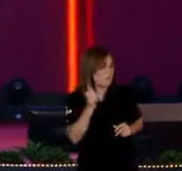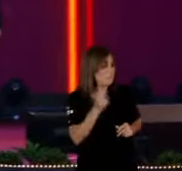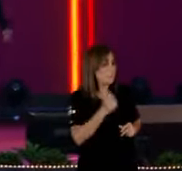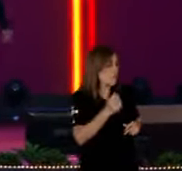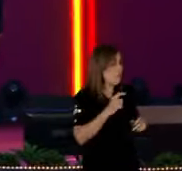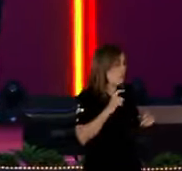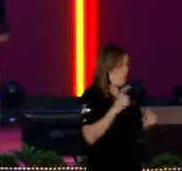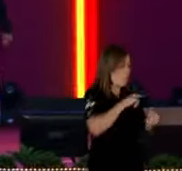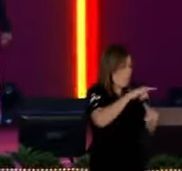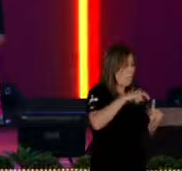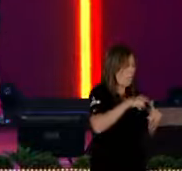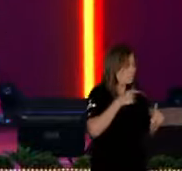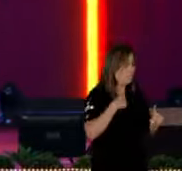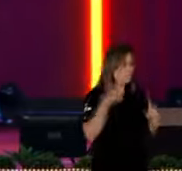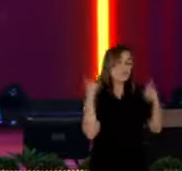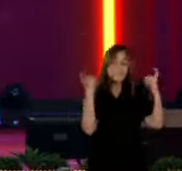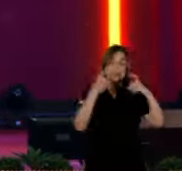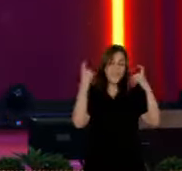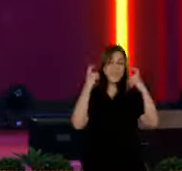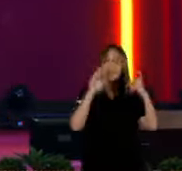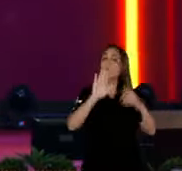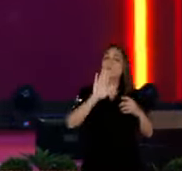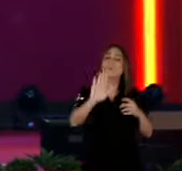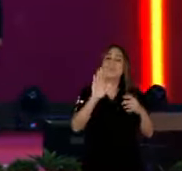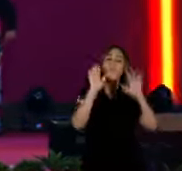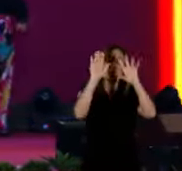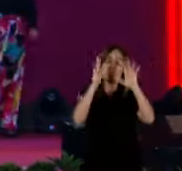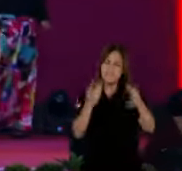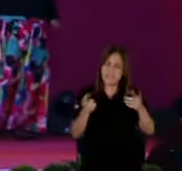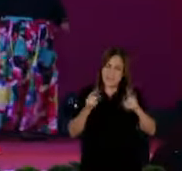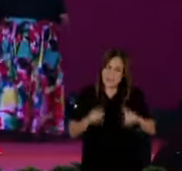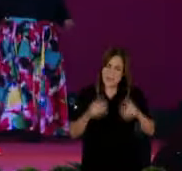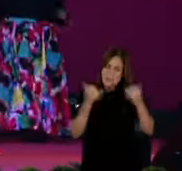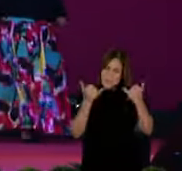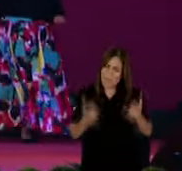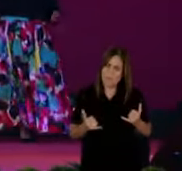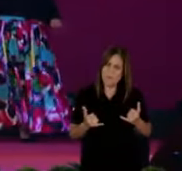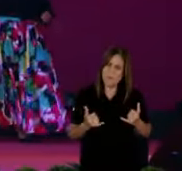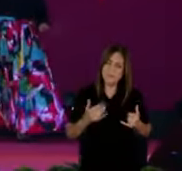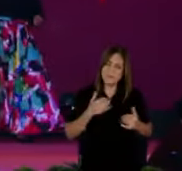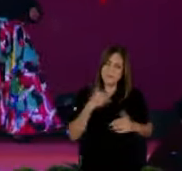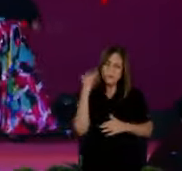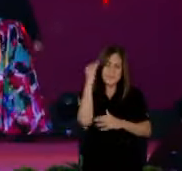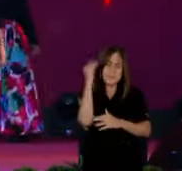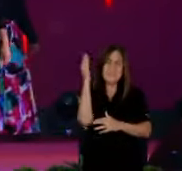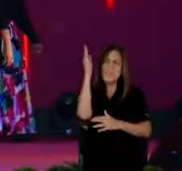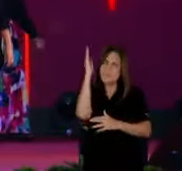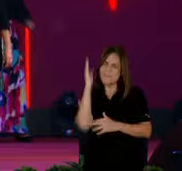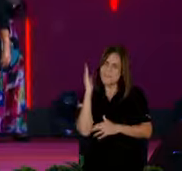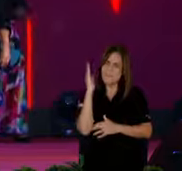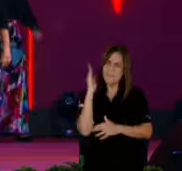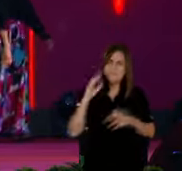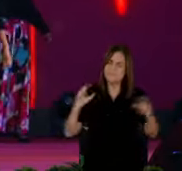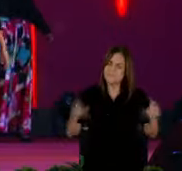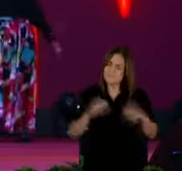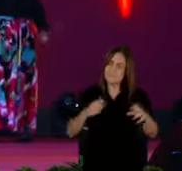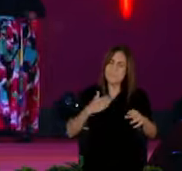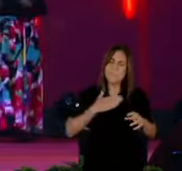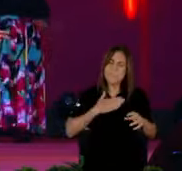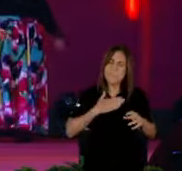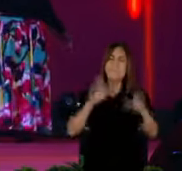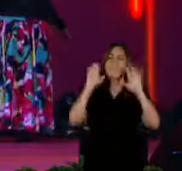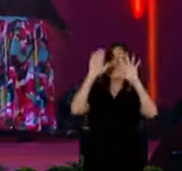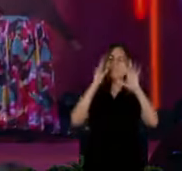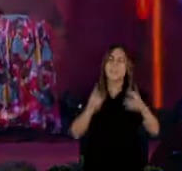se materializa. Vamos, diga, yo celebro tu milagro. Hoy, hoy, hoy, hoy, hoy, hoy. Hoy algo Dios está haciendo. Hoy la atmósfera se